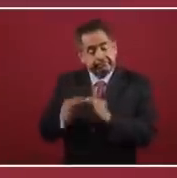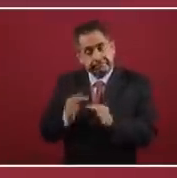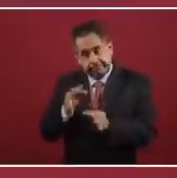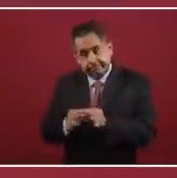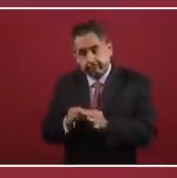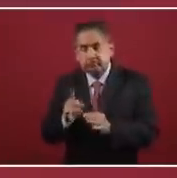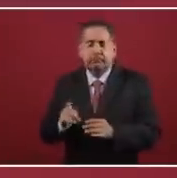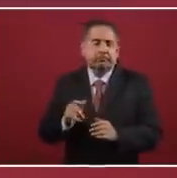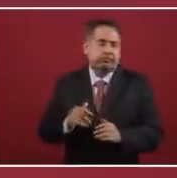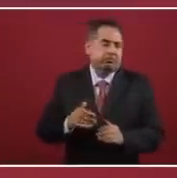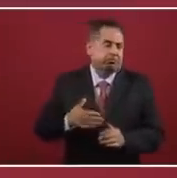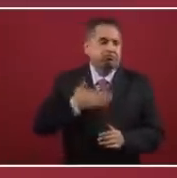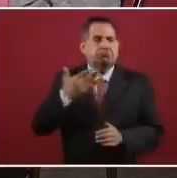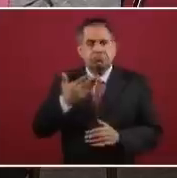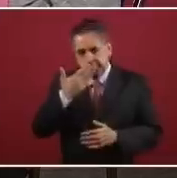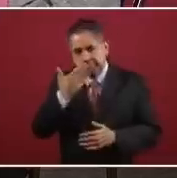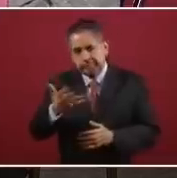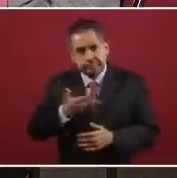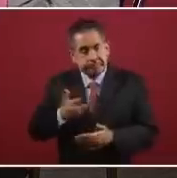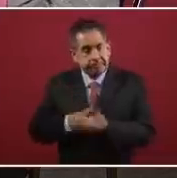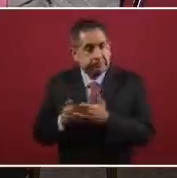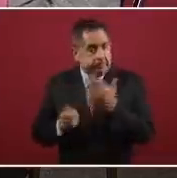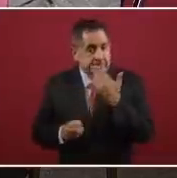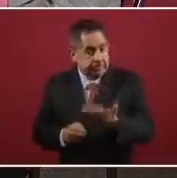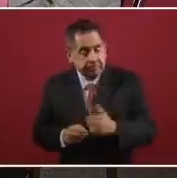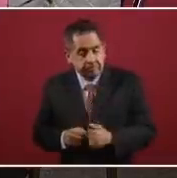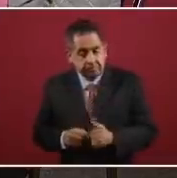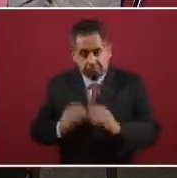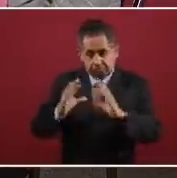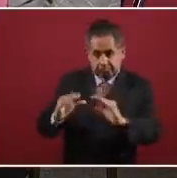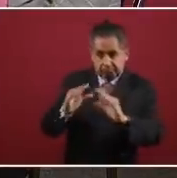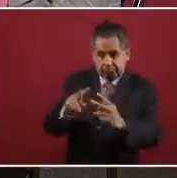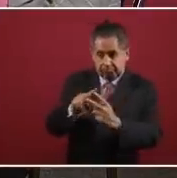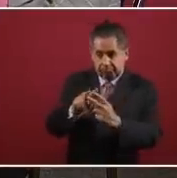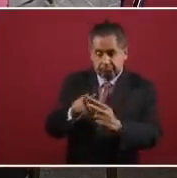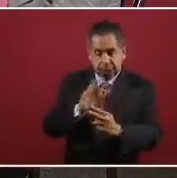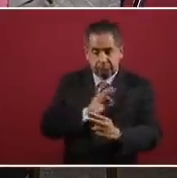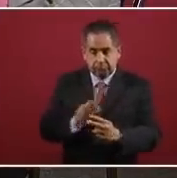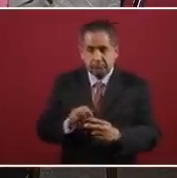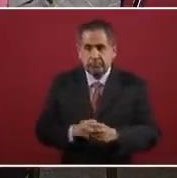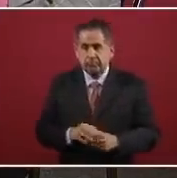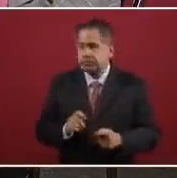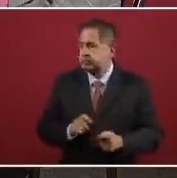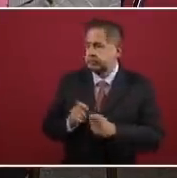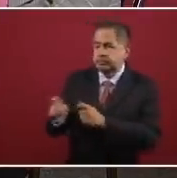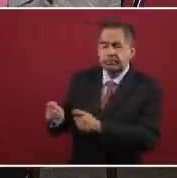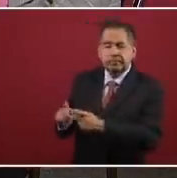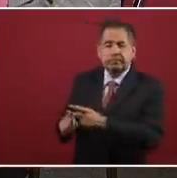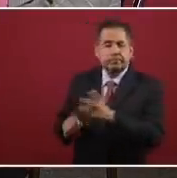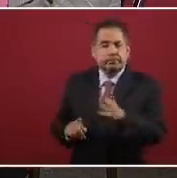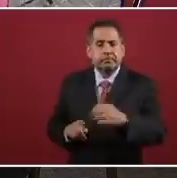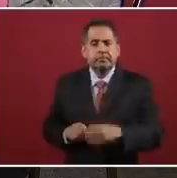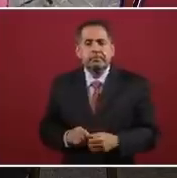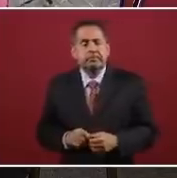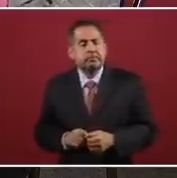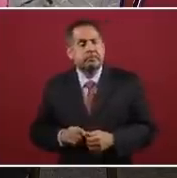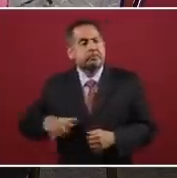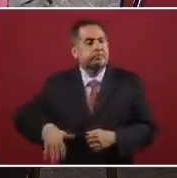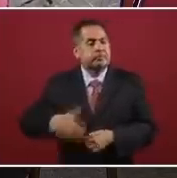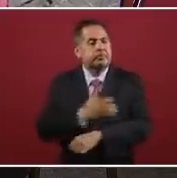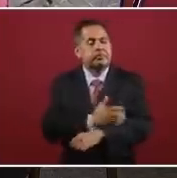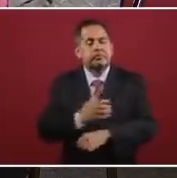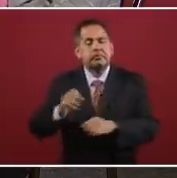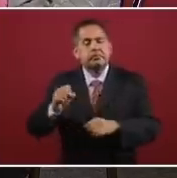también tienen derechos. Entonces, la capacitación va hacia allá. Y antes de pasarles la palabra, quiero, el compañero de CDP